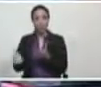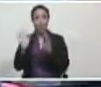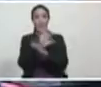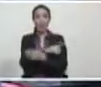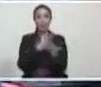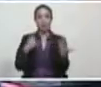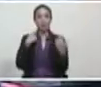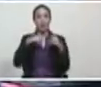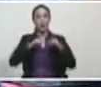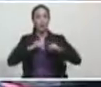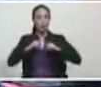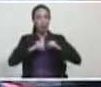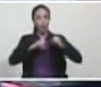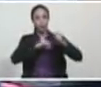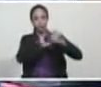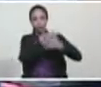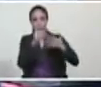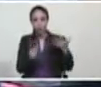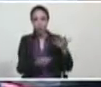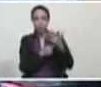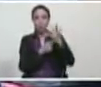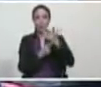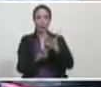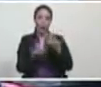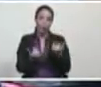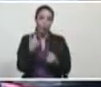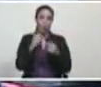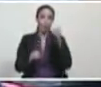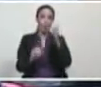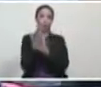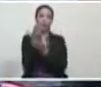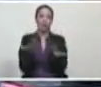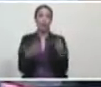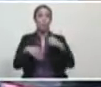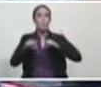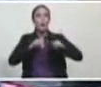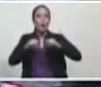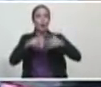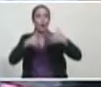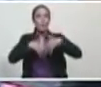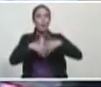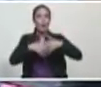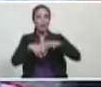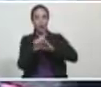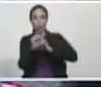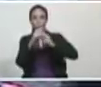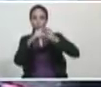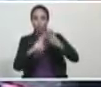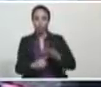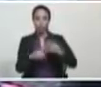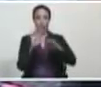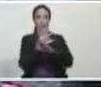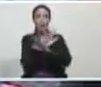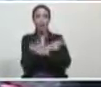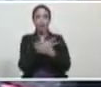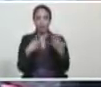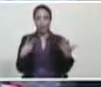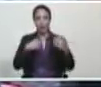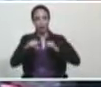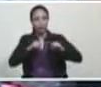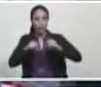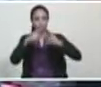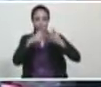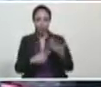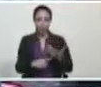motores productivos y hoy usted está lanzando el motor automotriz, al frente de todos los motores, la columna vertebral, los